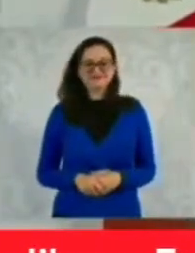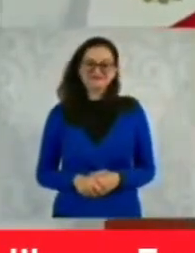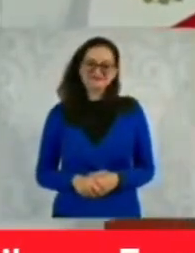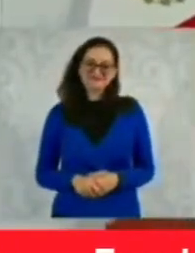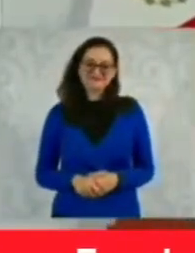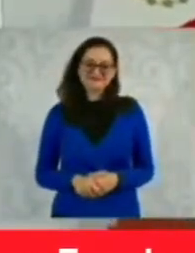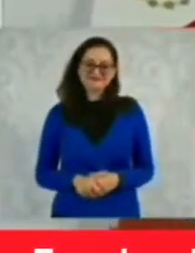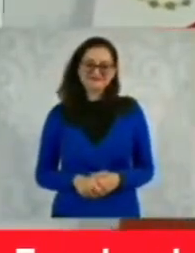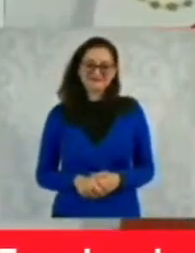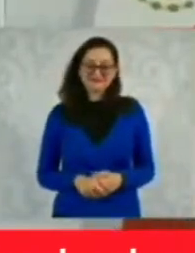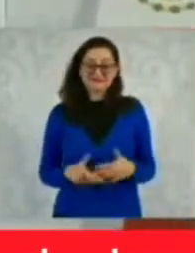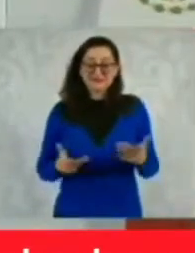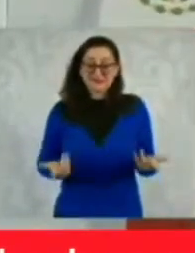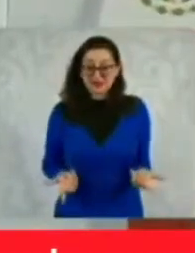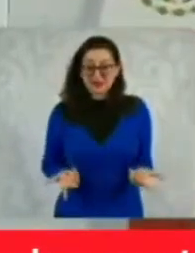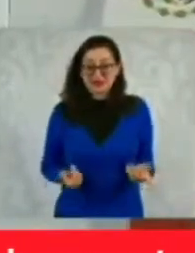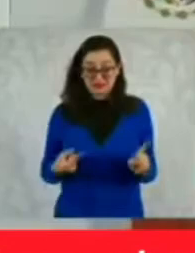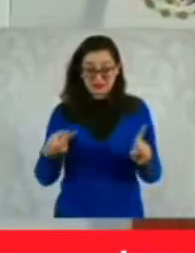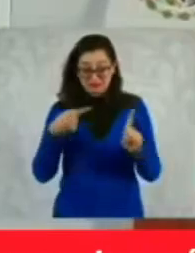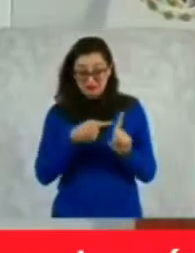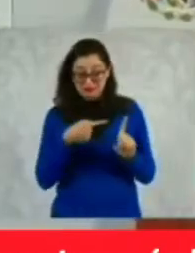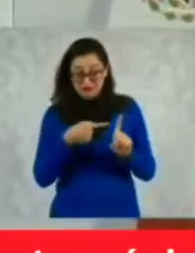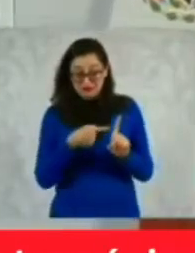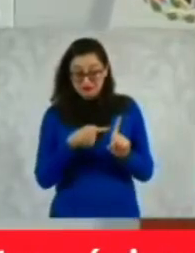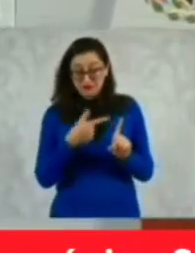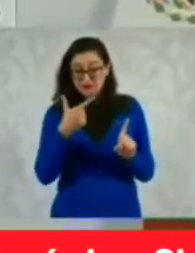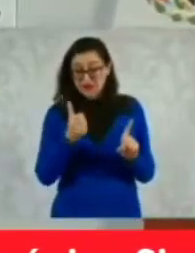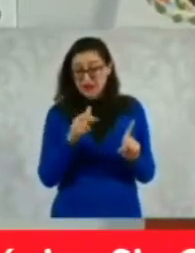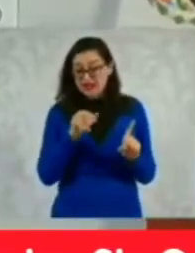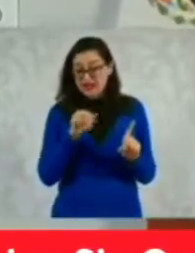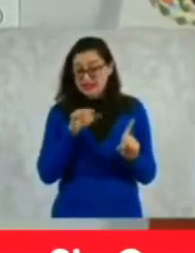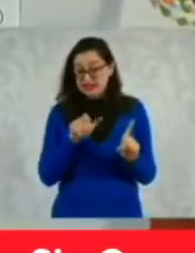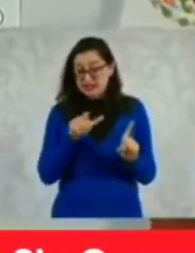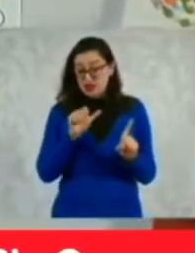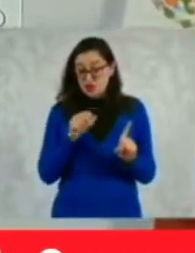víctima. Calderón sabía. Dicho por la